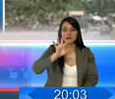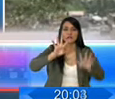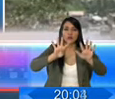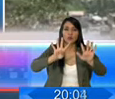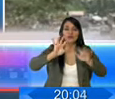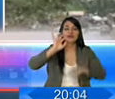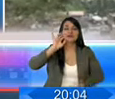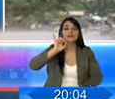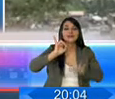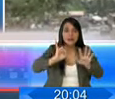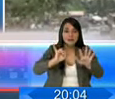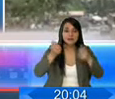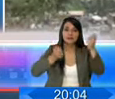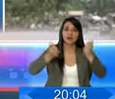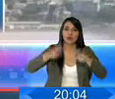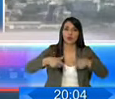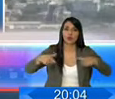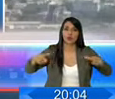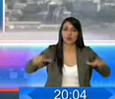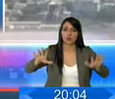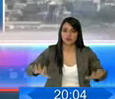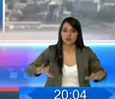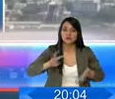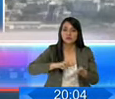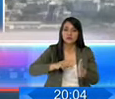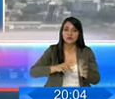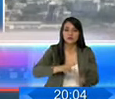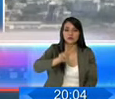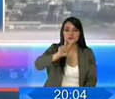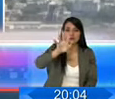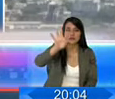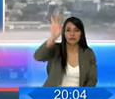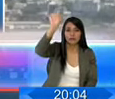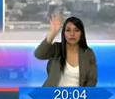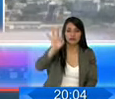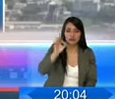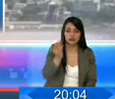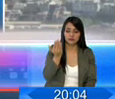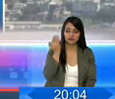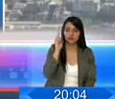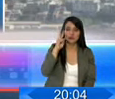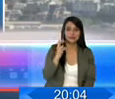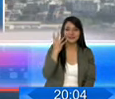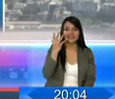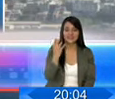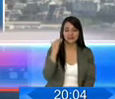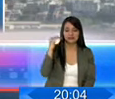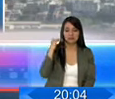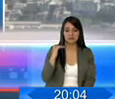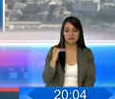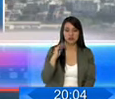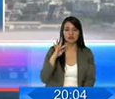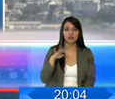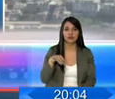6,946 vehículos de este tipo y eso significa un 25% más de lo que fue en 2015 cuando fueron unos